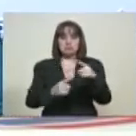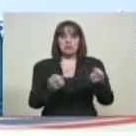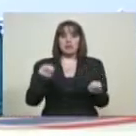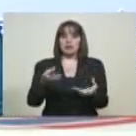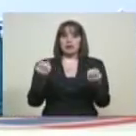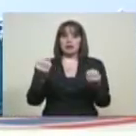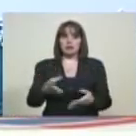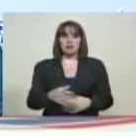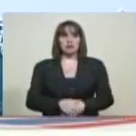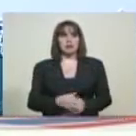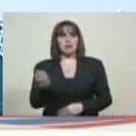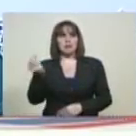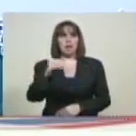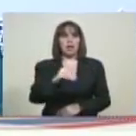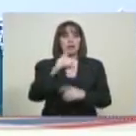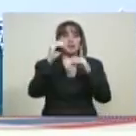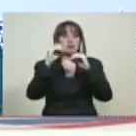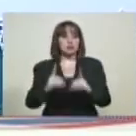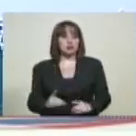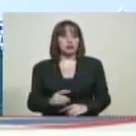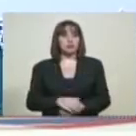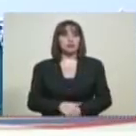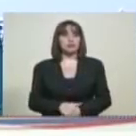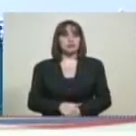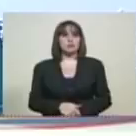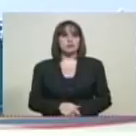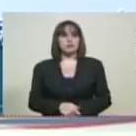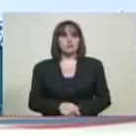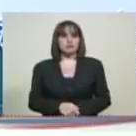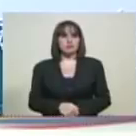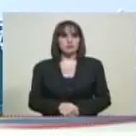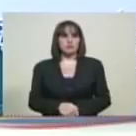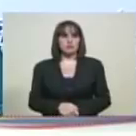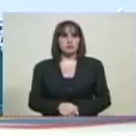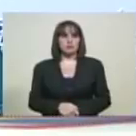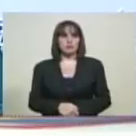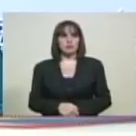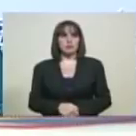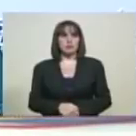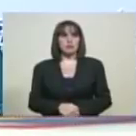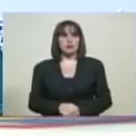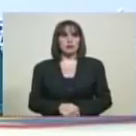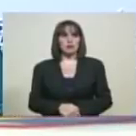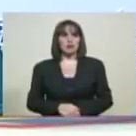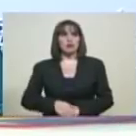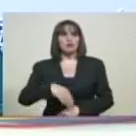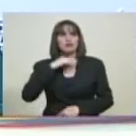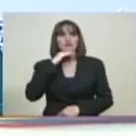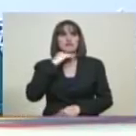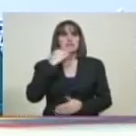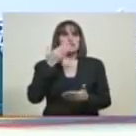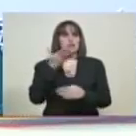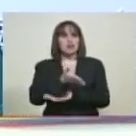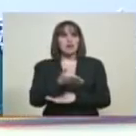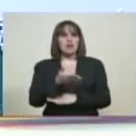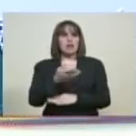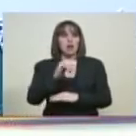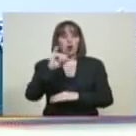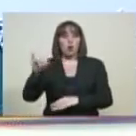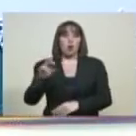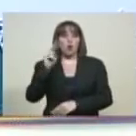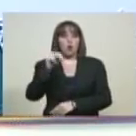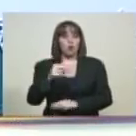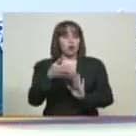he tomado la decisión y dado las instrucciones suficientes para que ahora ahora en el mes de junio